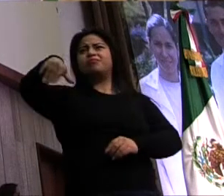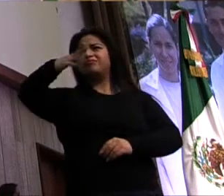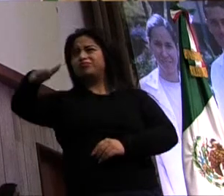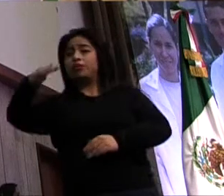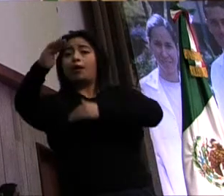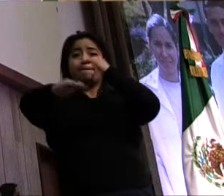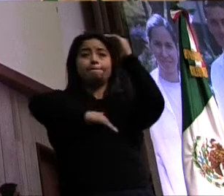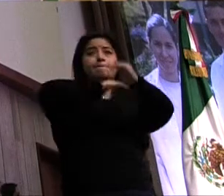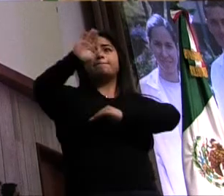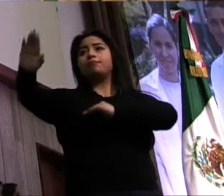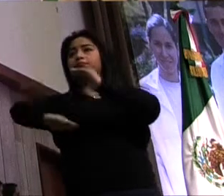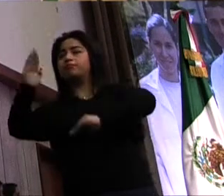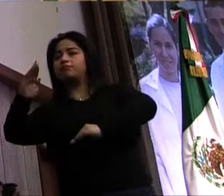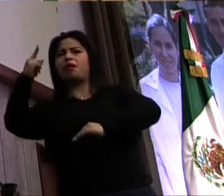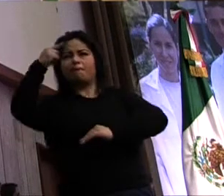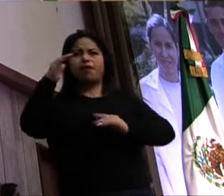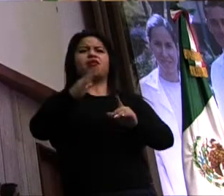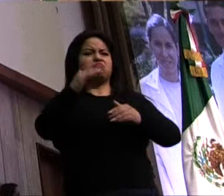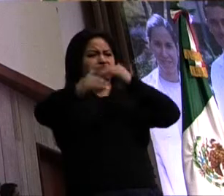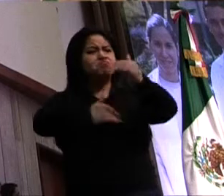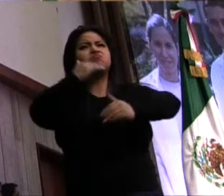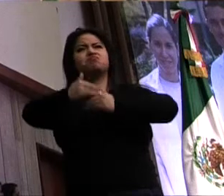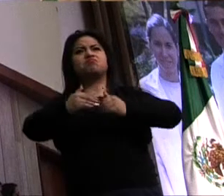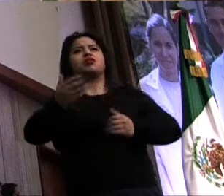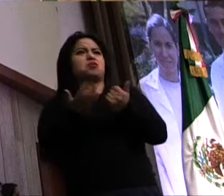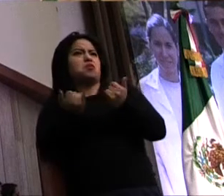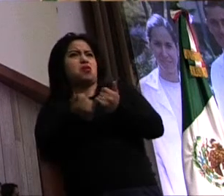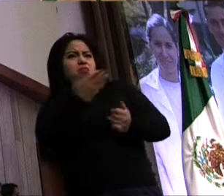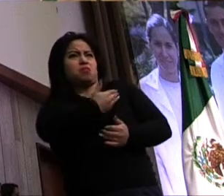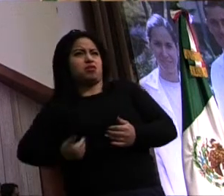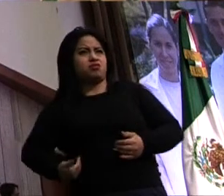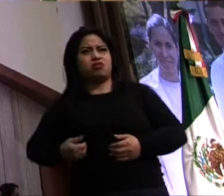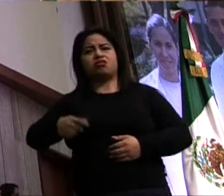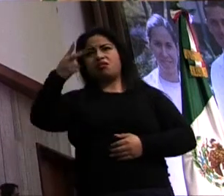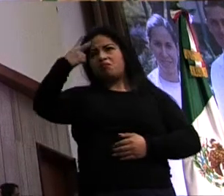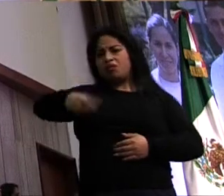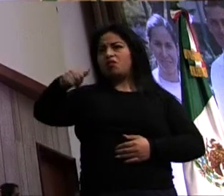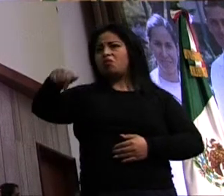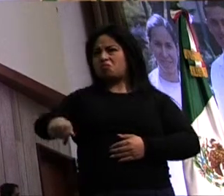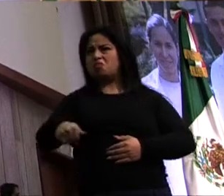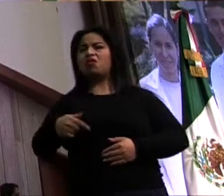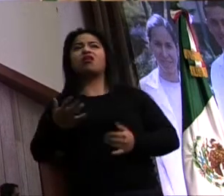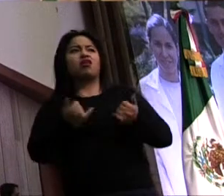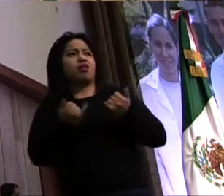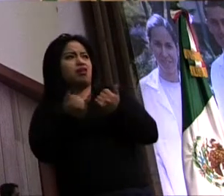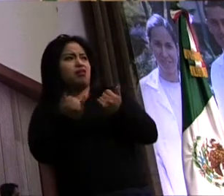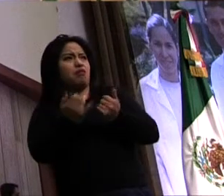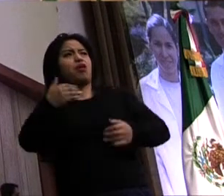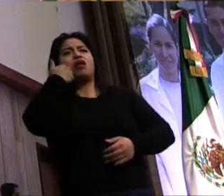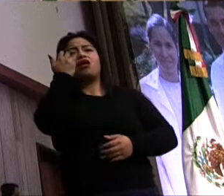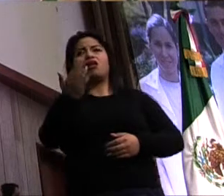progreso con justicia, como quiere y dicta el presidente del Gobierno de México. Queremos un IMSS con las